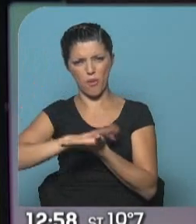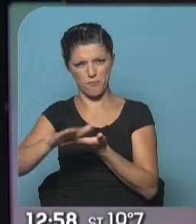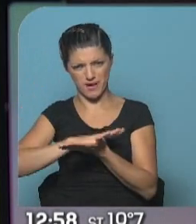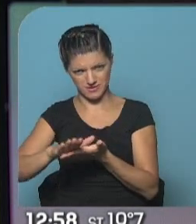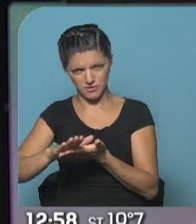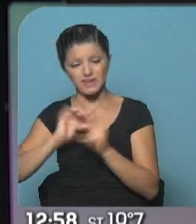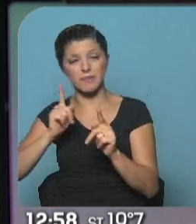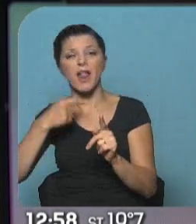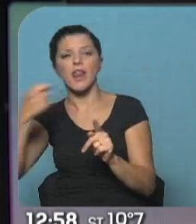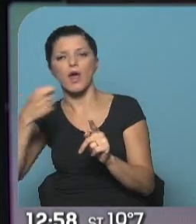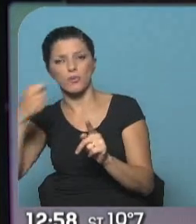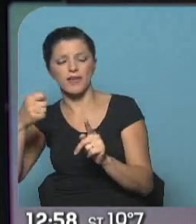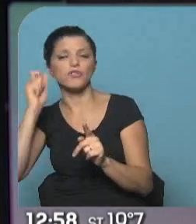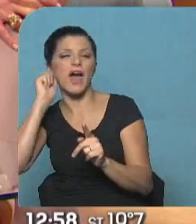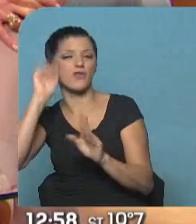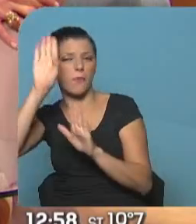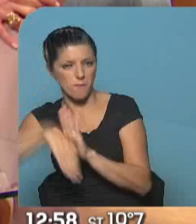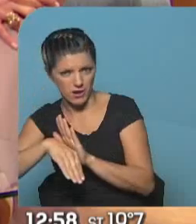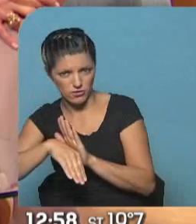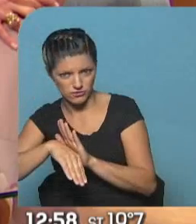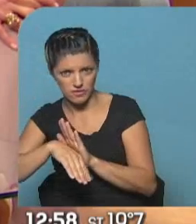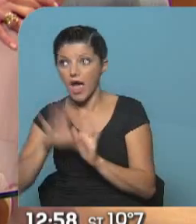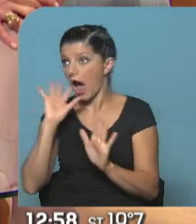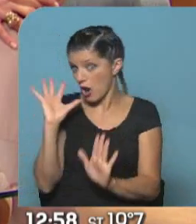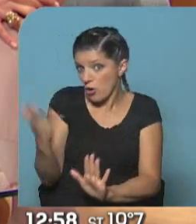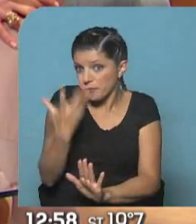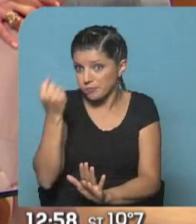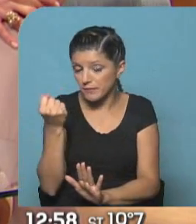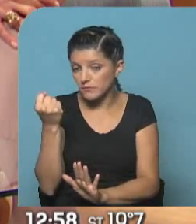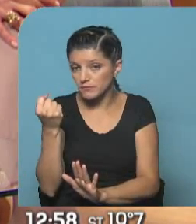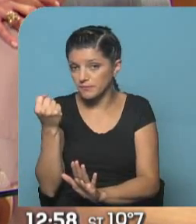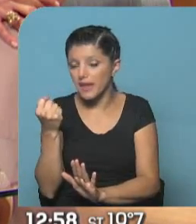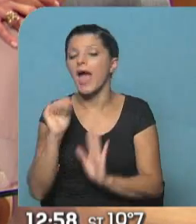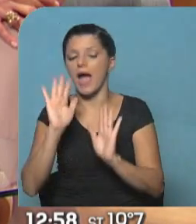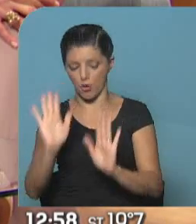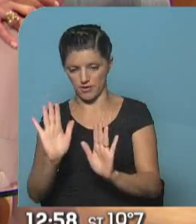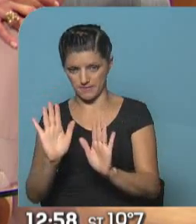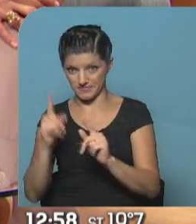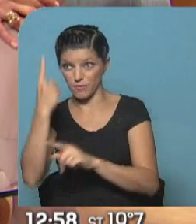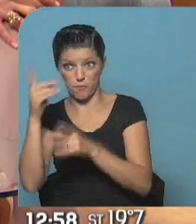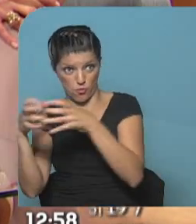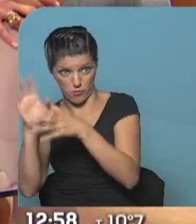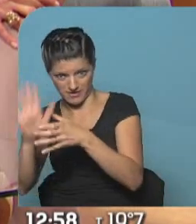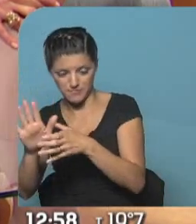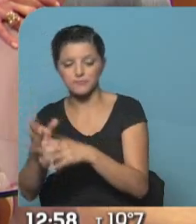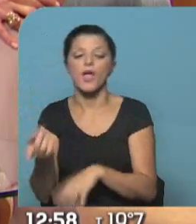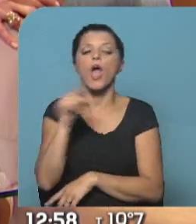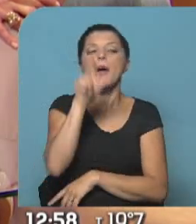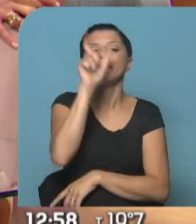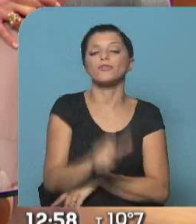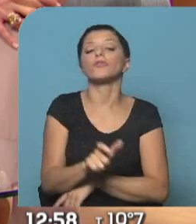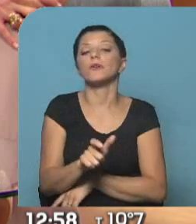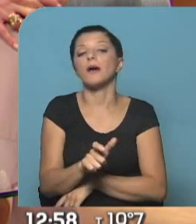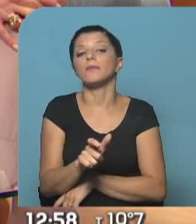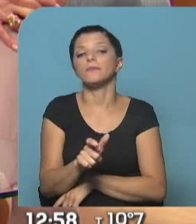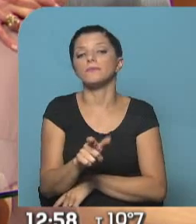de jubilación. El SPD no es que no logró nada, pero un socio menor en un partido con una política, es